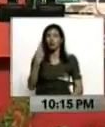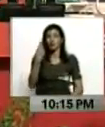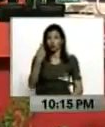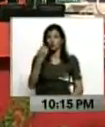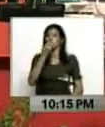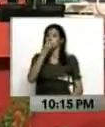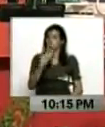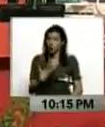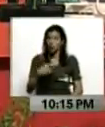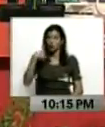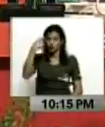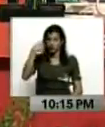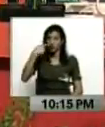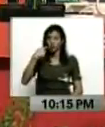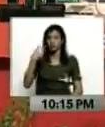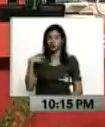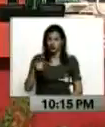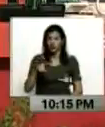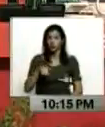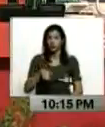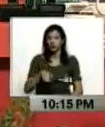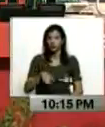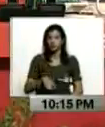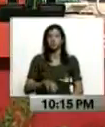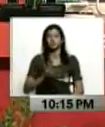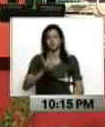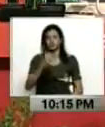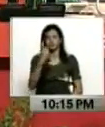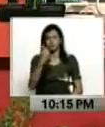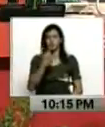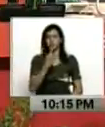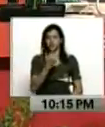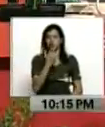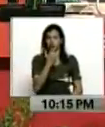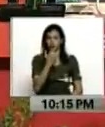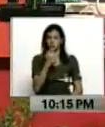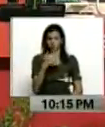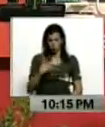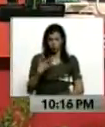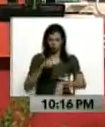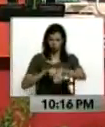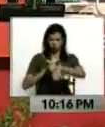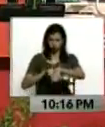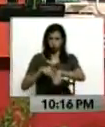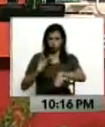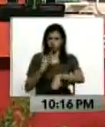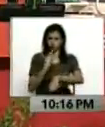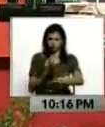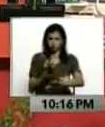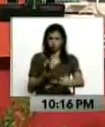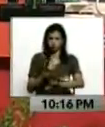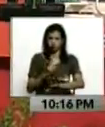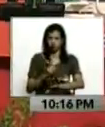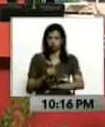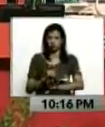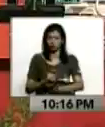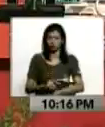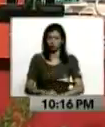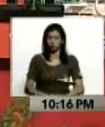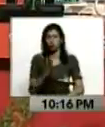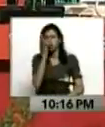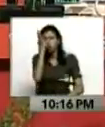porque tengo un material ahí más bueno Ah lo que yo iba a decir lo puedo decir esta ahora